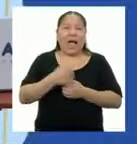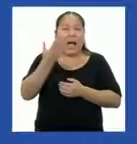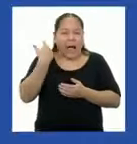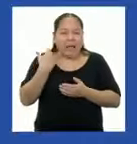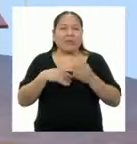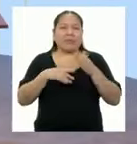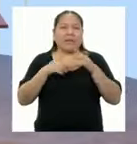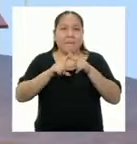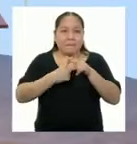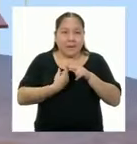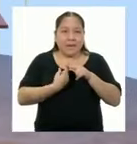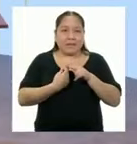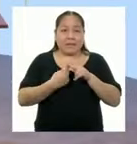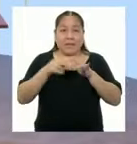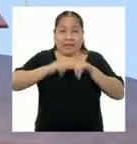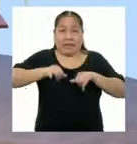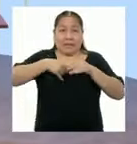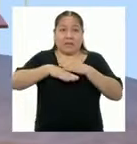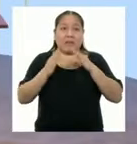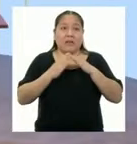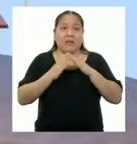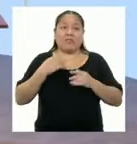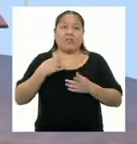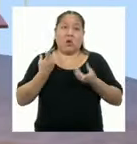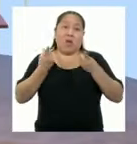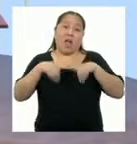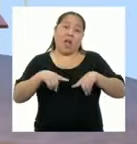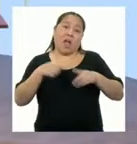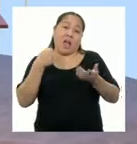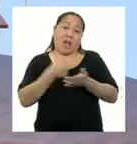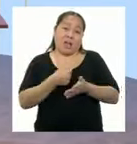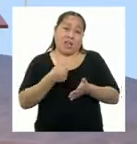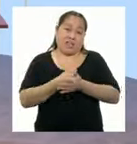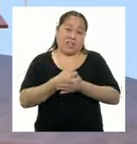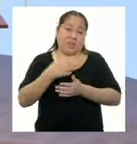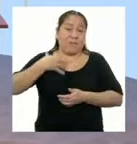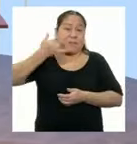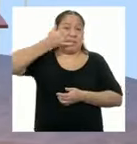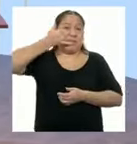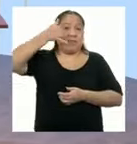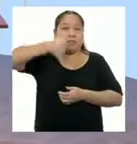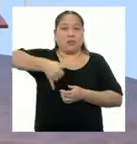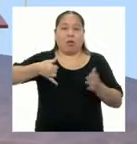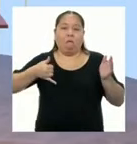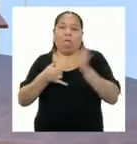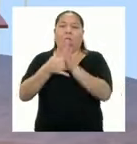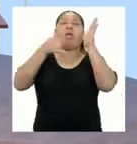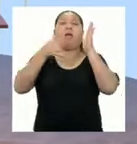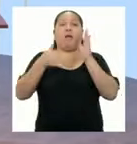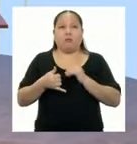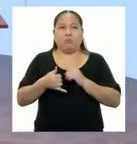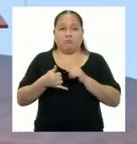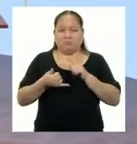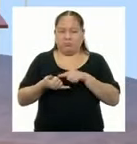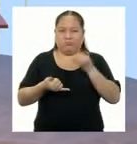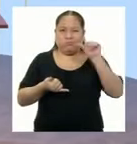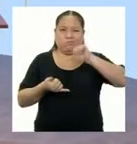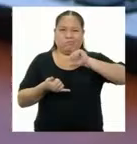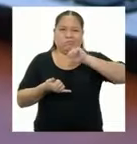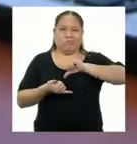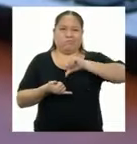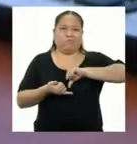pandemia. Tuve un accidente con mi celular. Lo golpeé sin querer y comenzó a